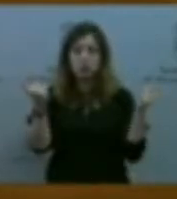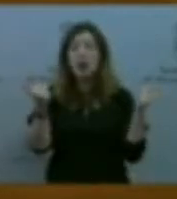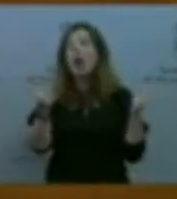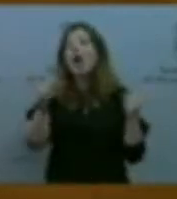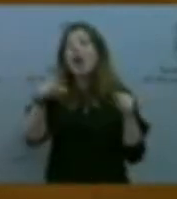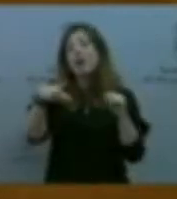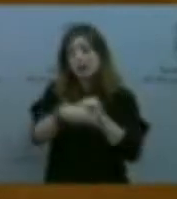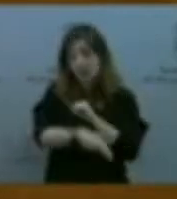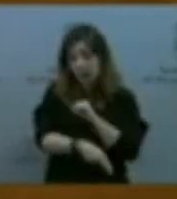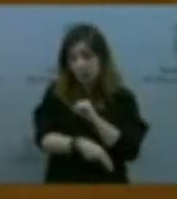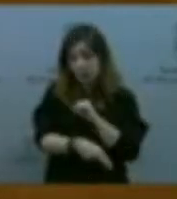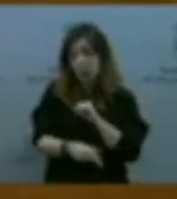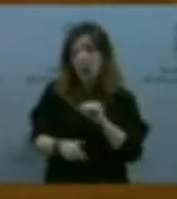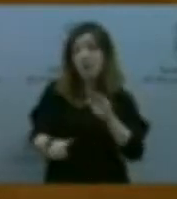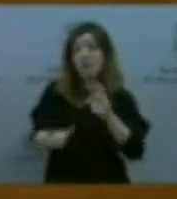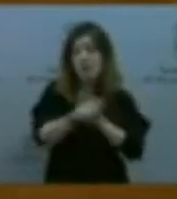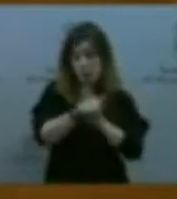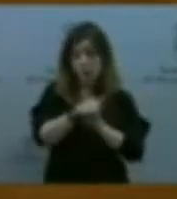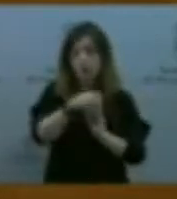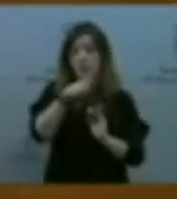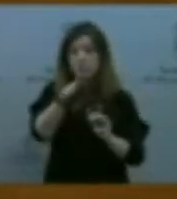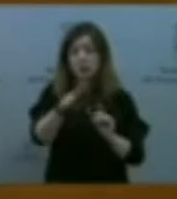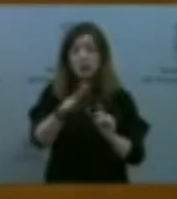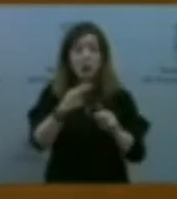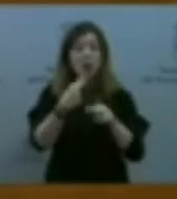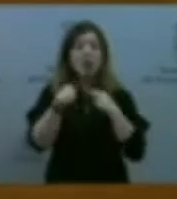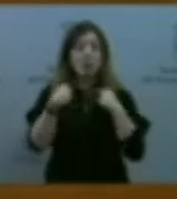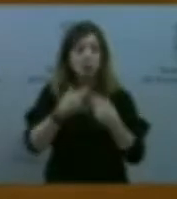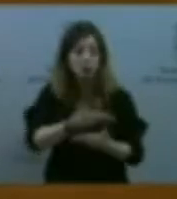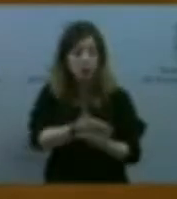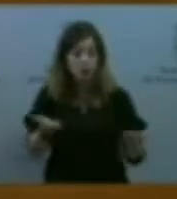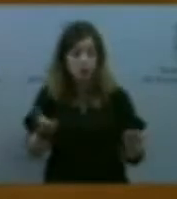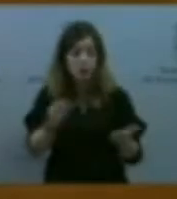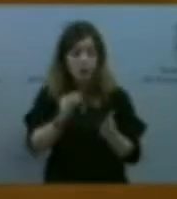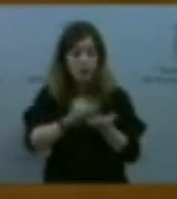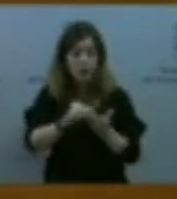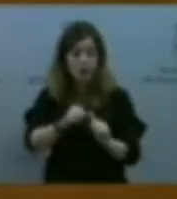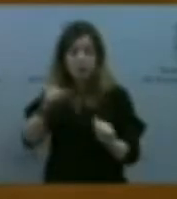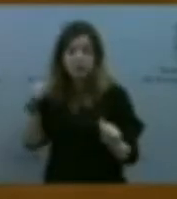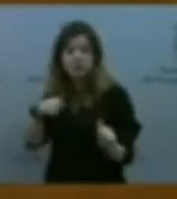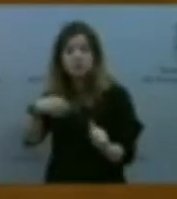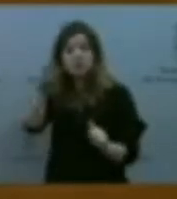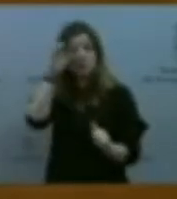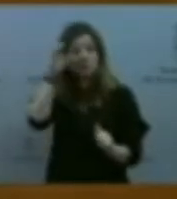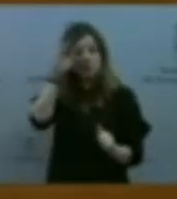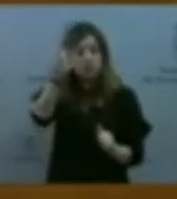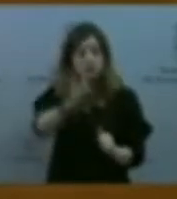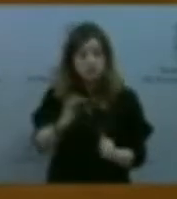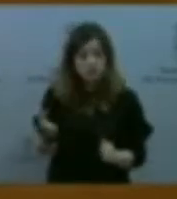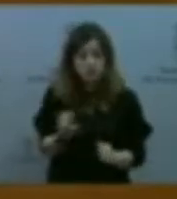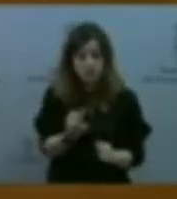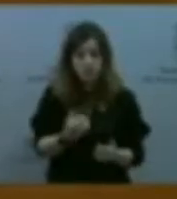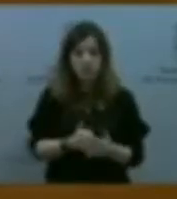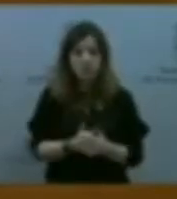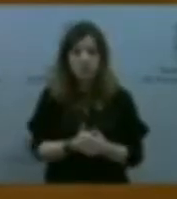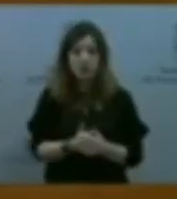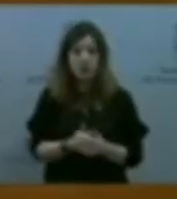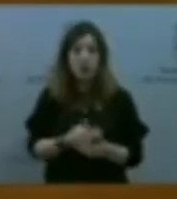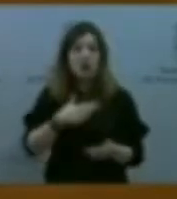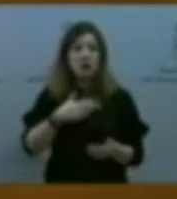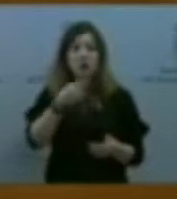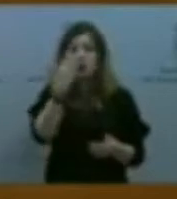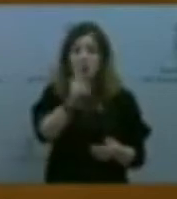yo misma escuché en algunas ocasiones, que no me interesa o no me trae cuenta abandonar el